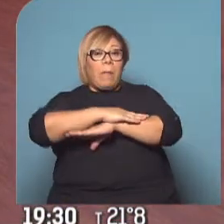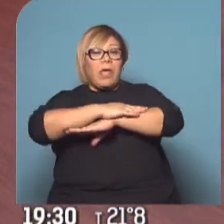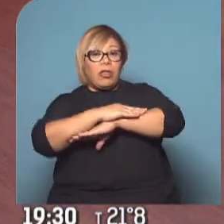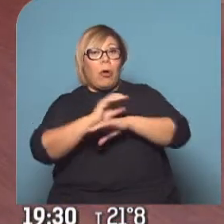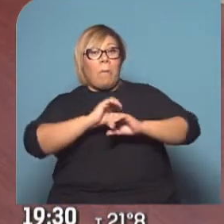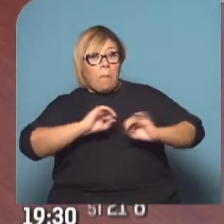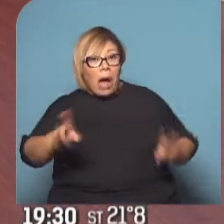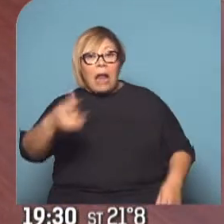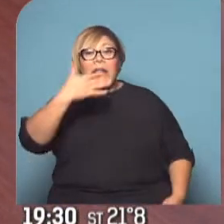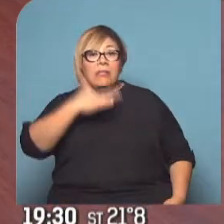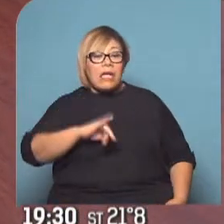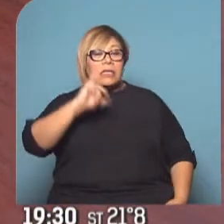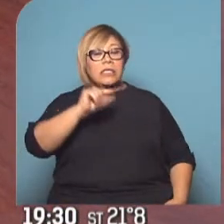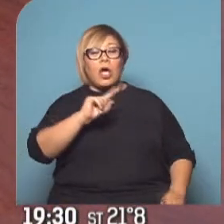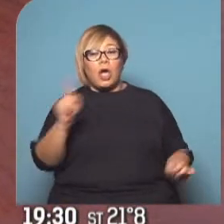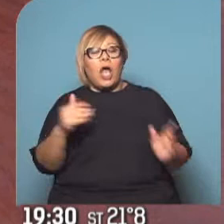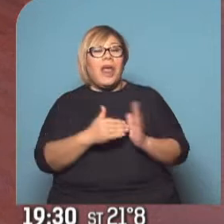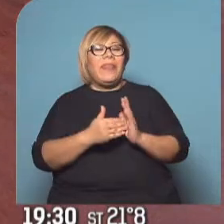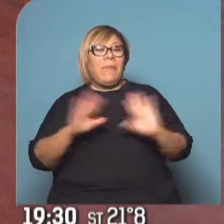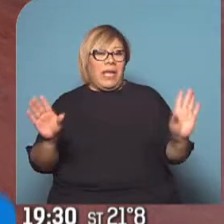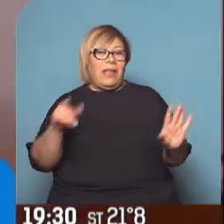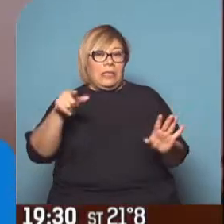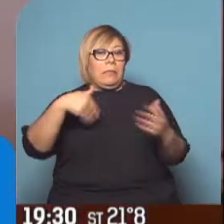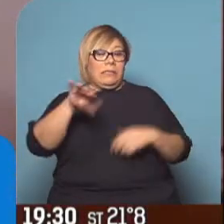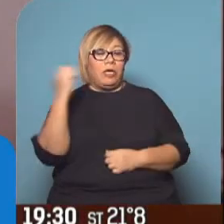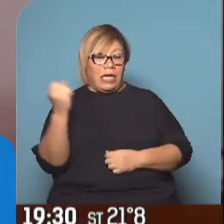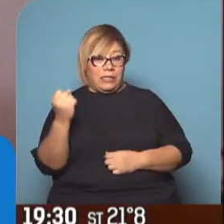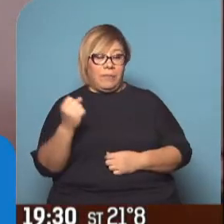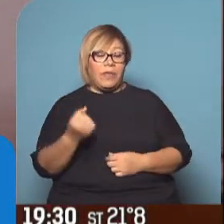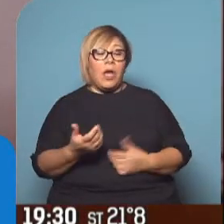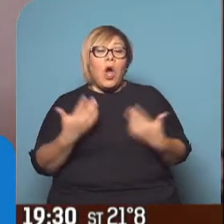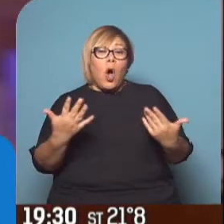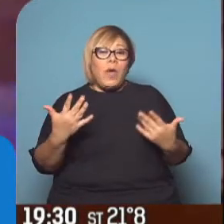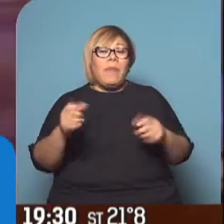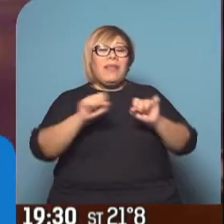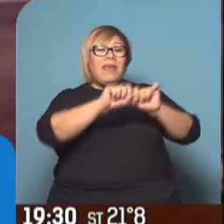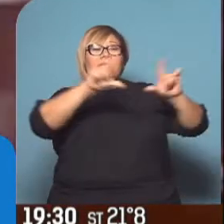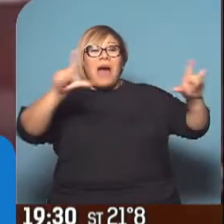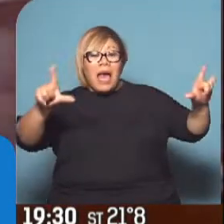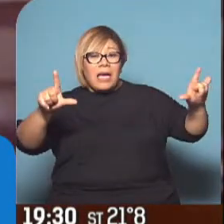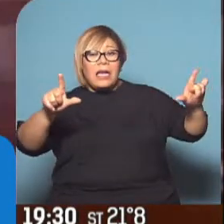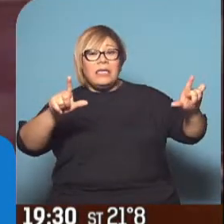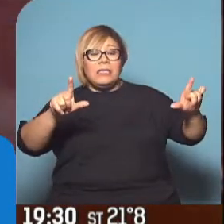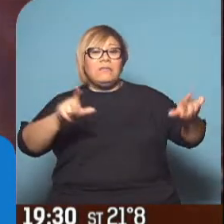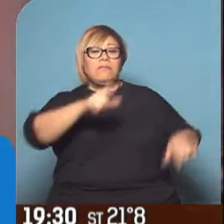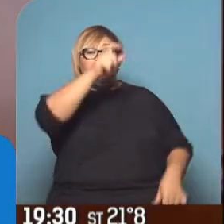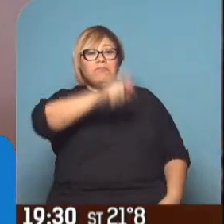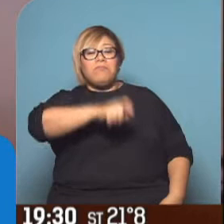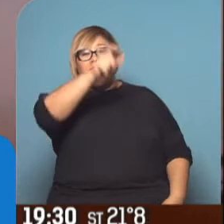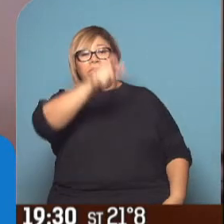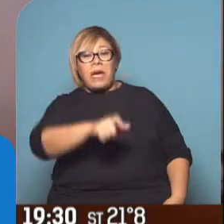en este momento quizás eso sea el aspecto central. Es cierto que en las primeras imágenes nosotros veíamos dos personas con un aspecto un